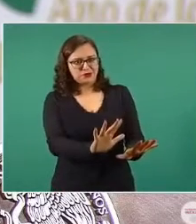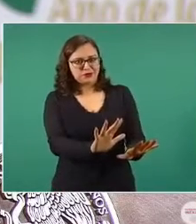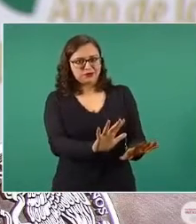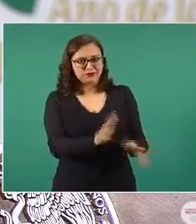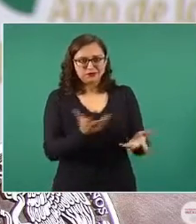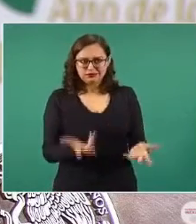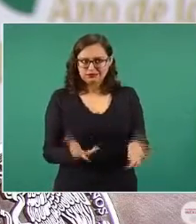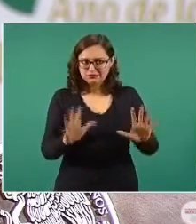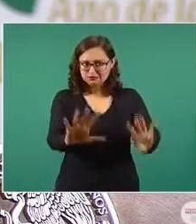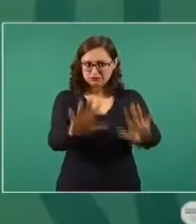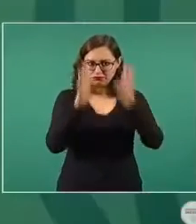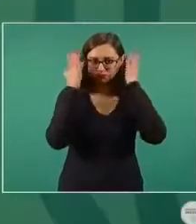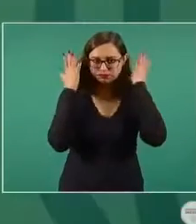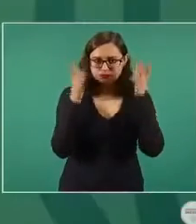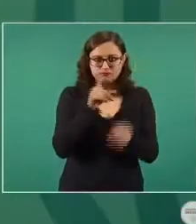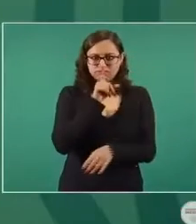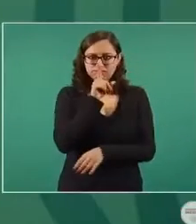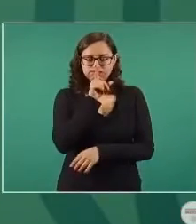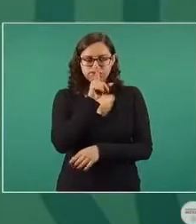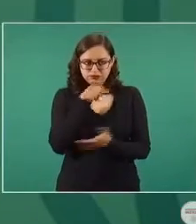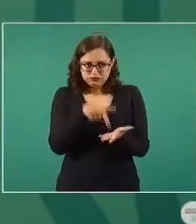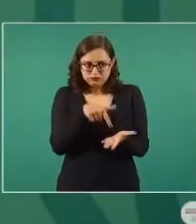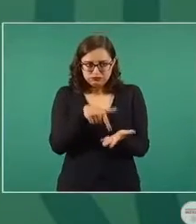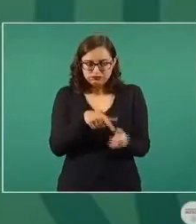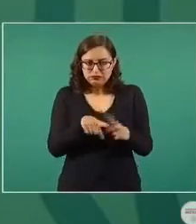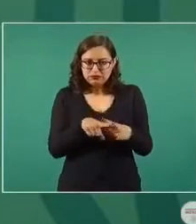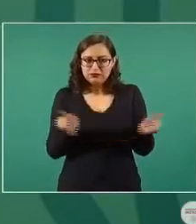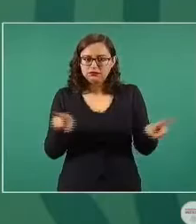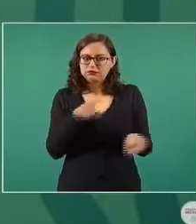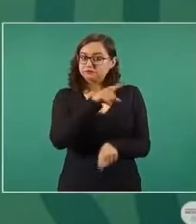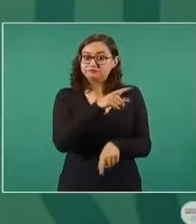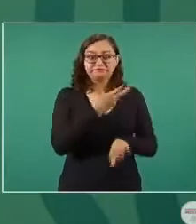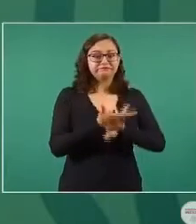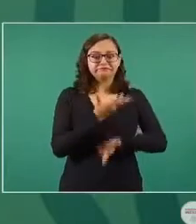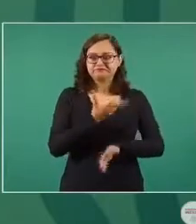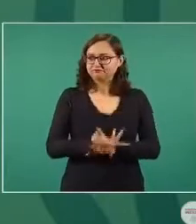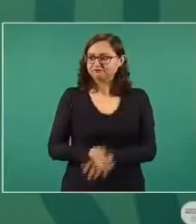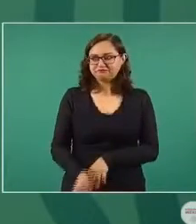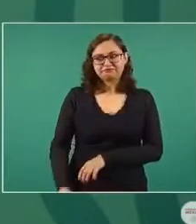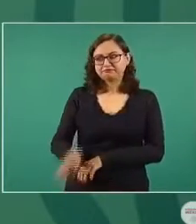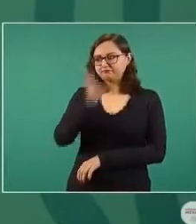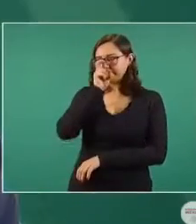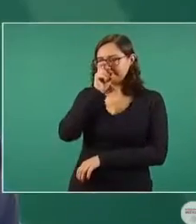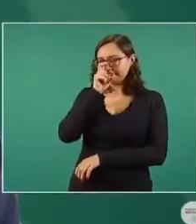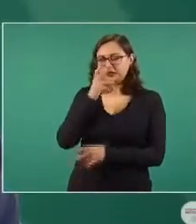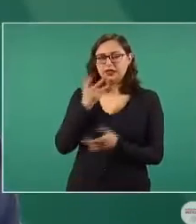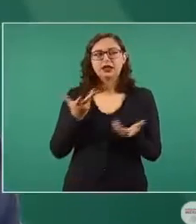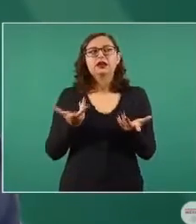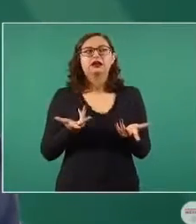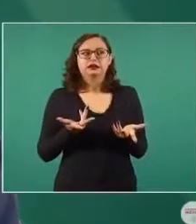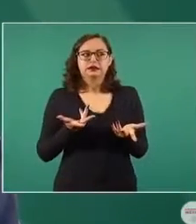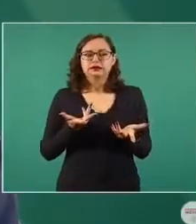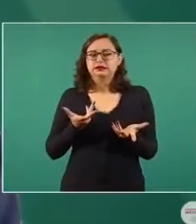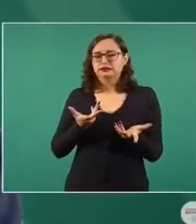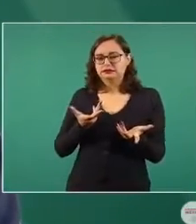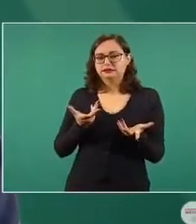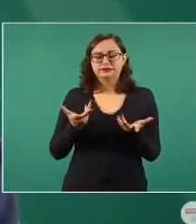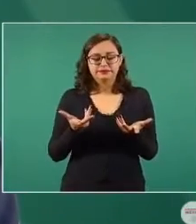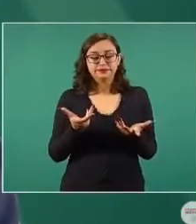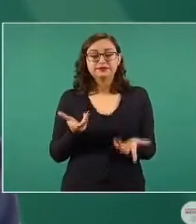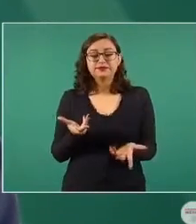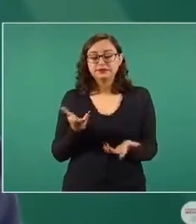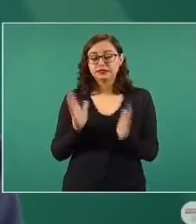pero se está buscando llegar a un acuerdo. La Secretaría de